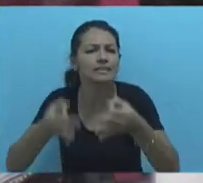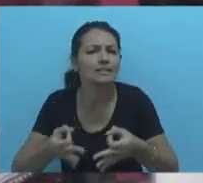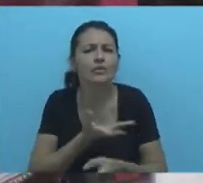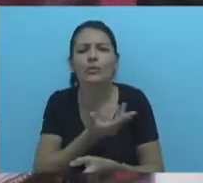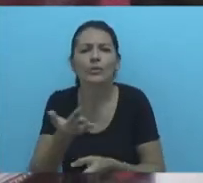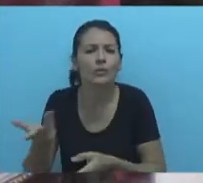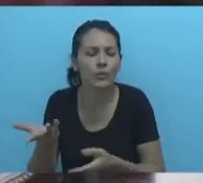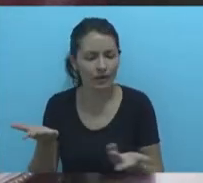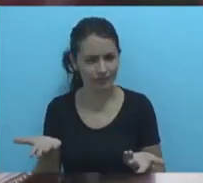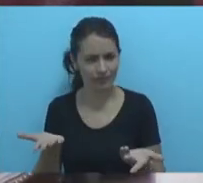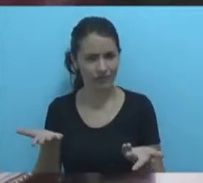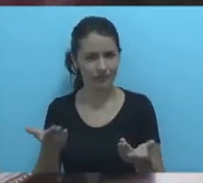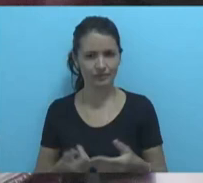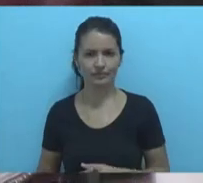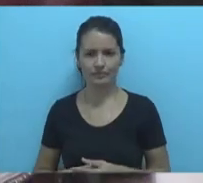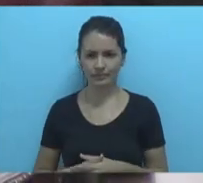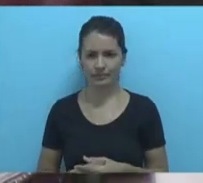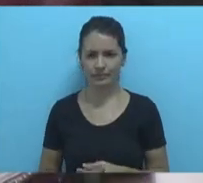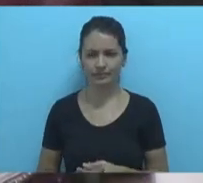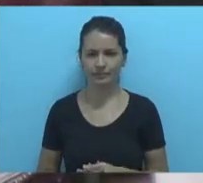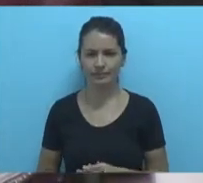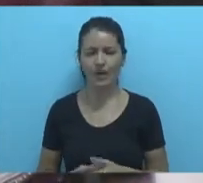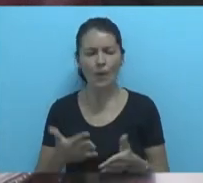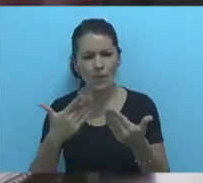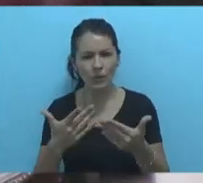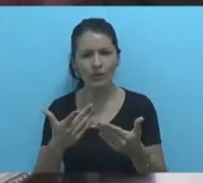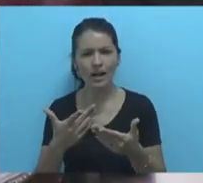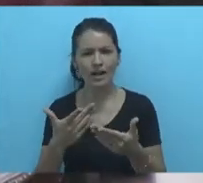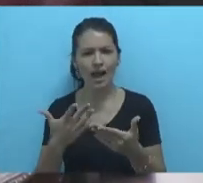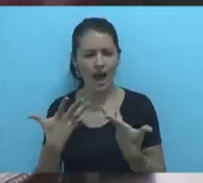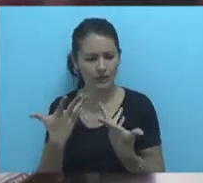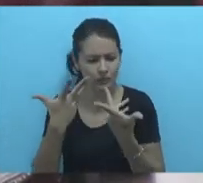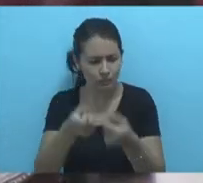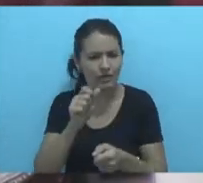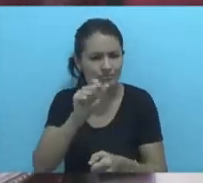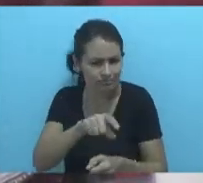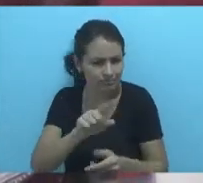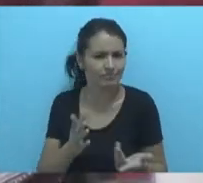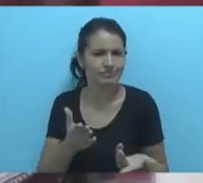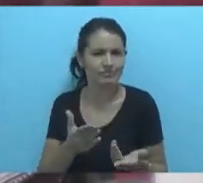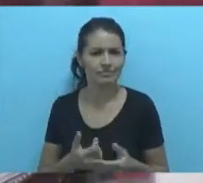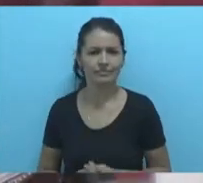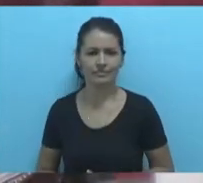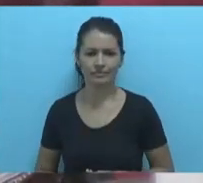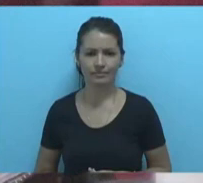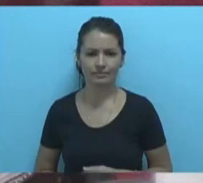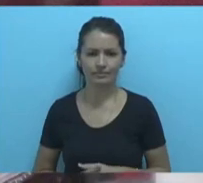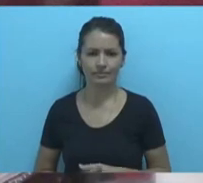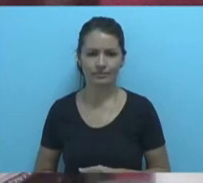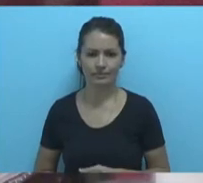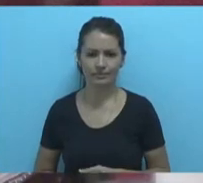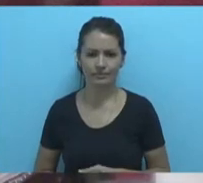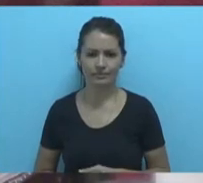proyecto de país, sobre todo para mejorar la calidad de vida a la gente en temas de servicios públicos, si no se tiene certeza de